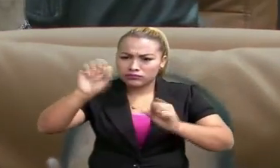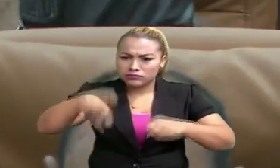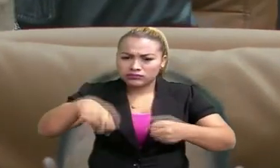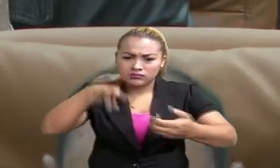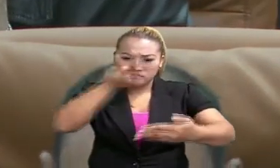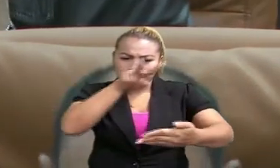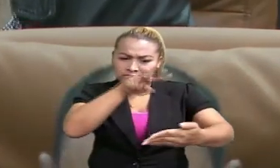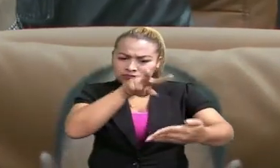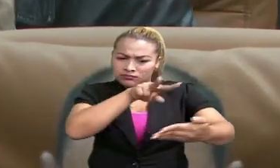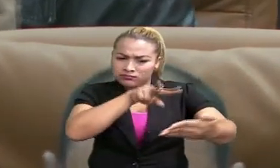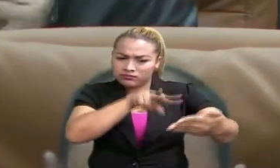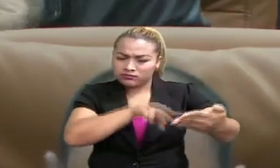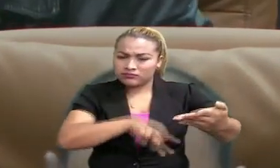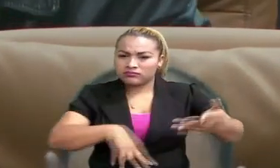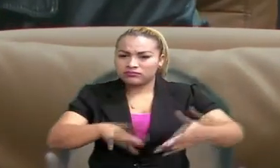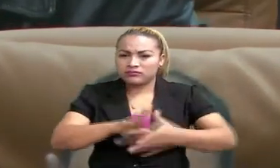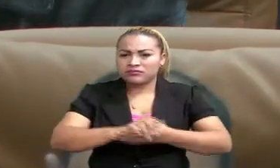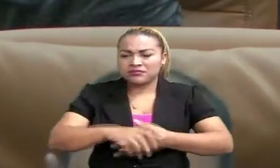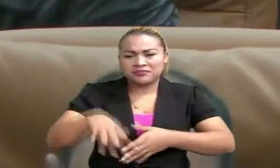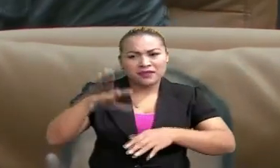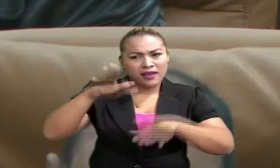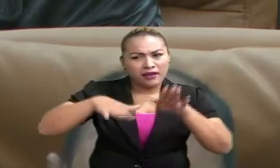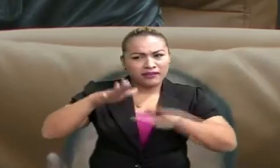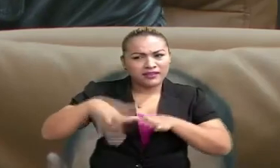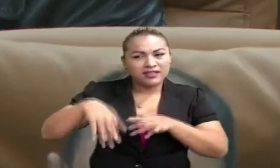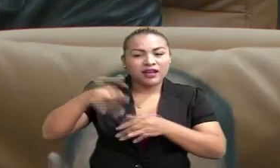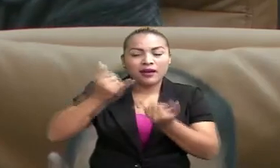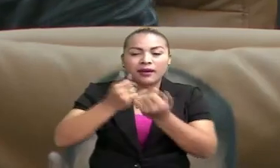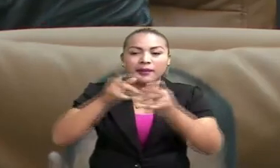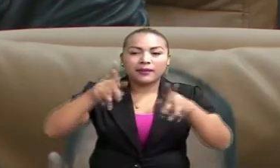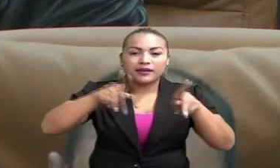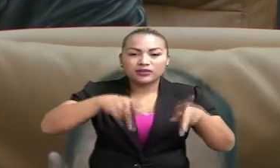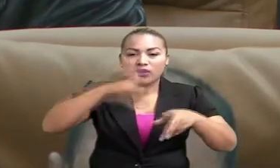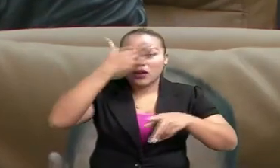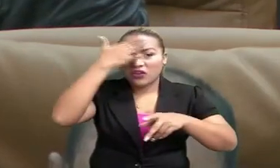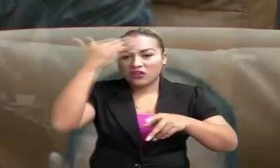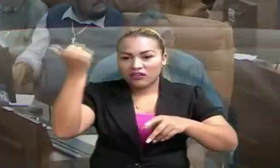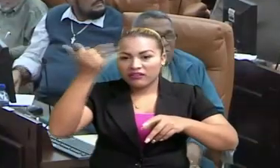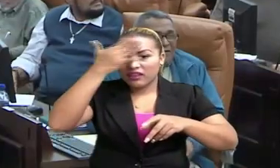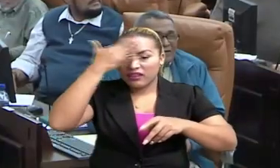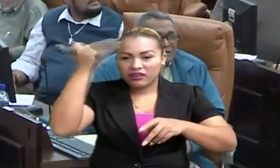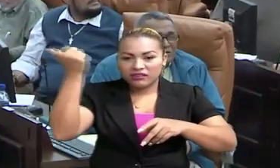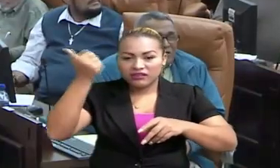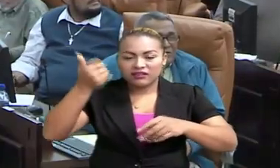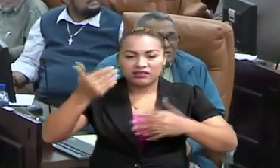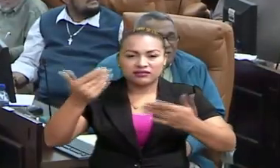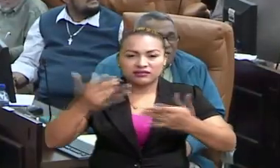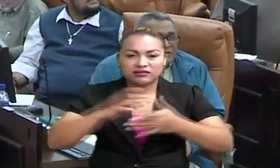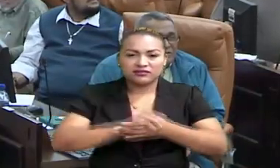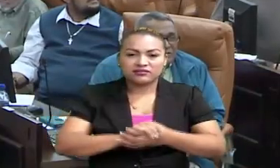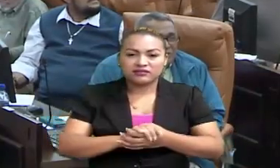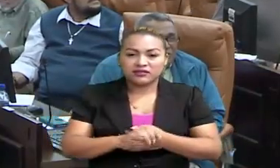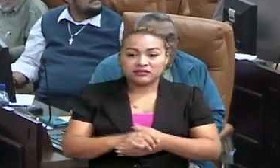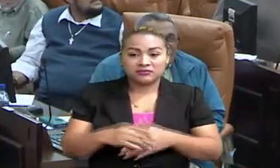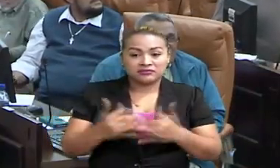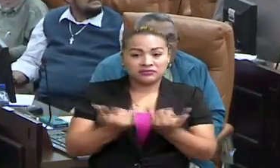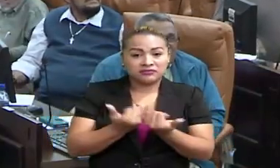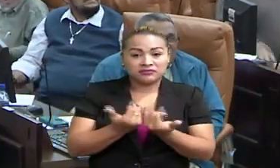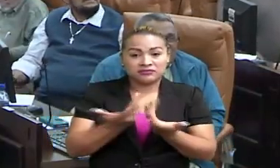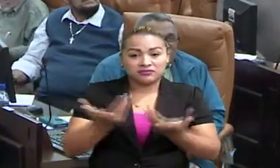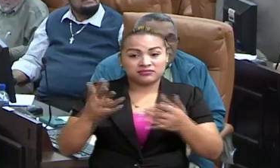una memoria histórica bien frágil. Tengamos cuidado de andar tirando piedras a techo ajeno cuando el tuyo es de